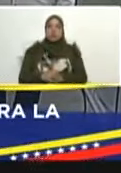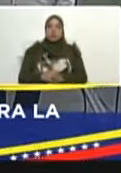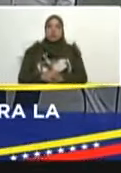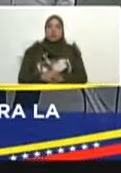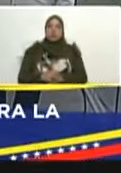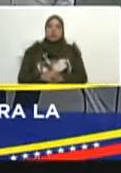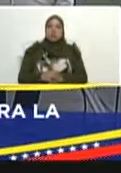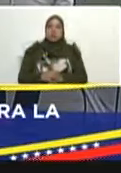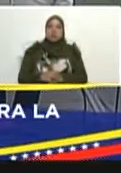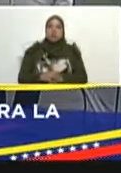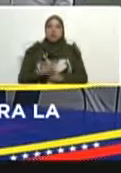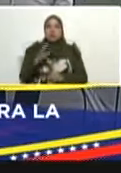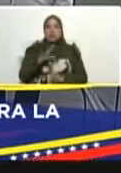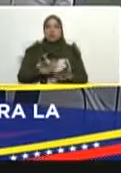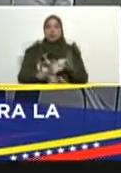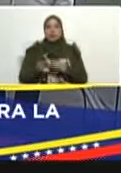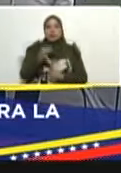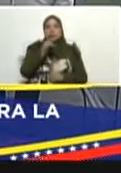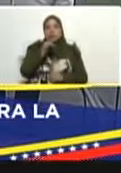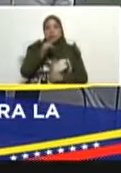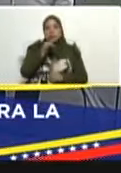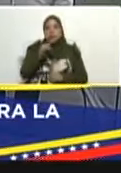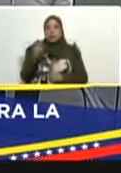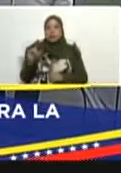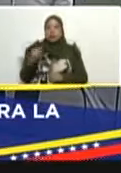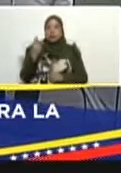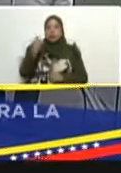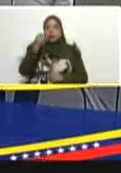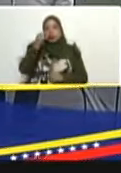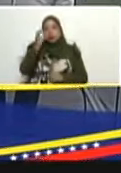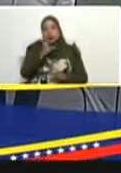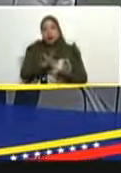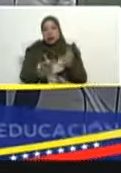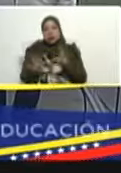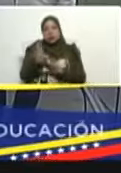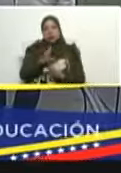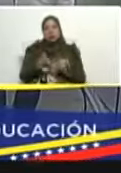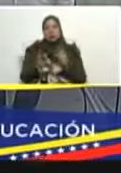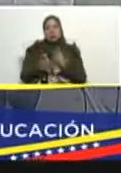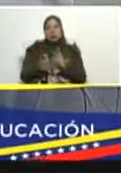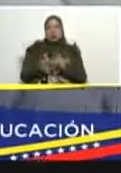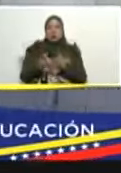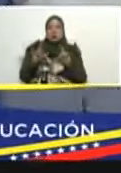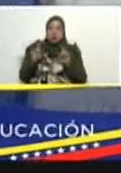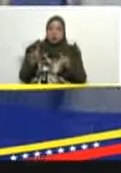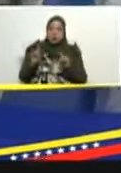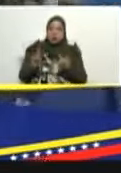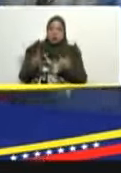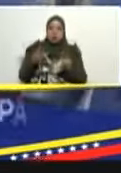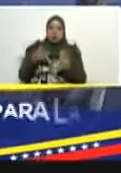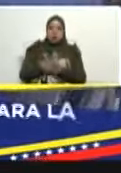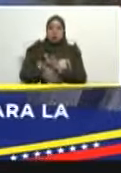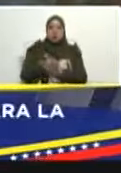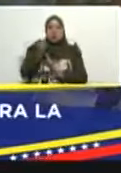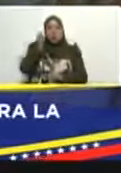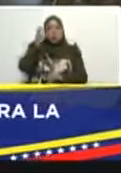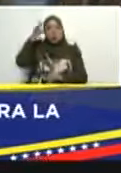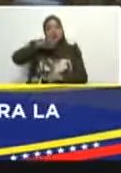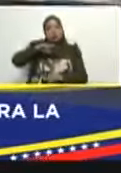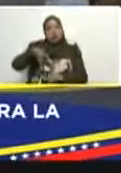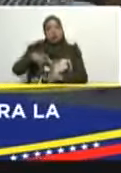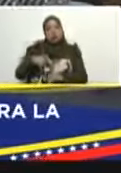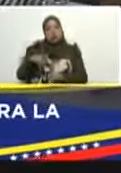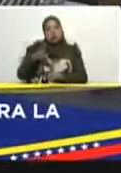primer centro didáctico para enseñanza de la ciencia y el fortalecimiento del conocimiento